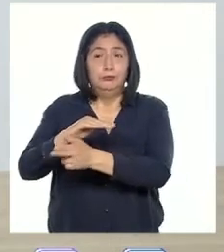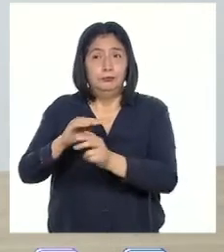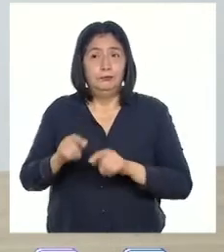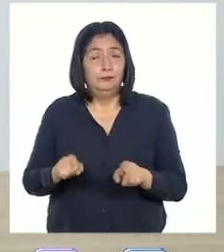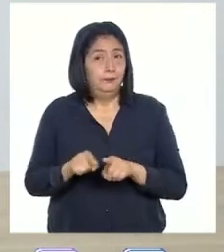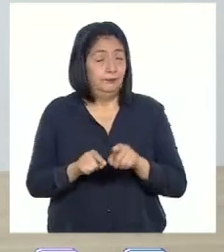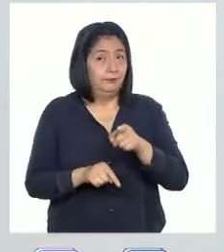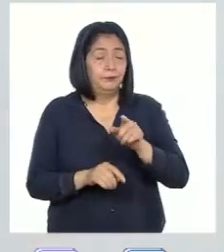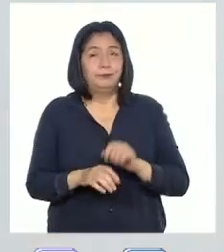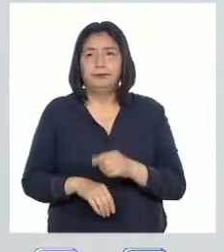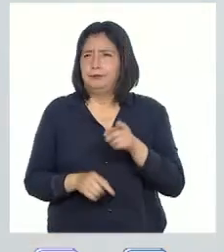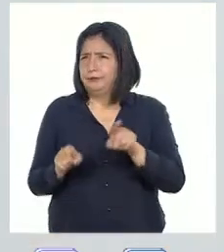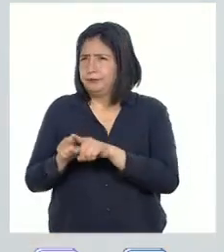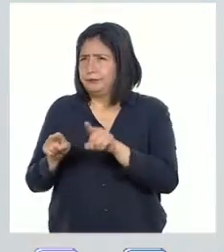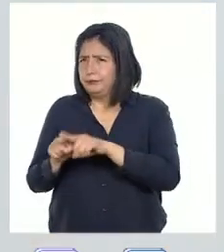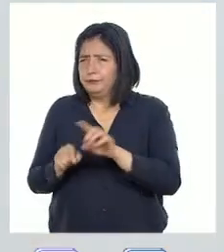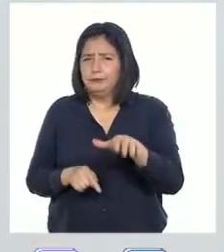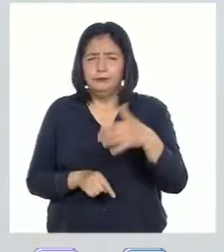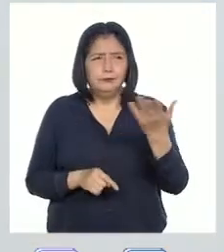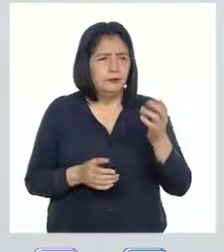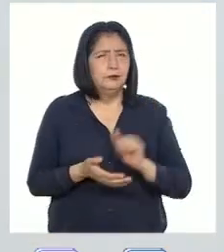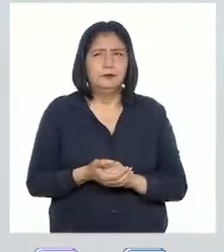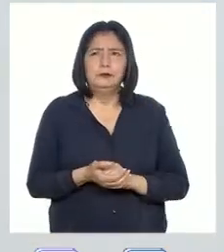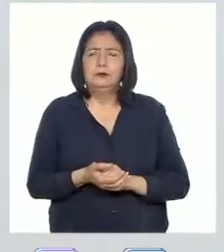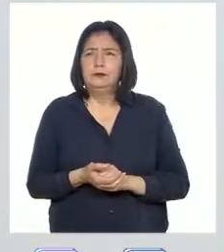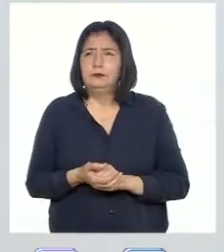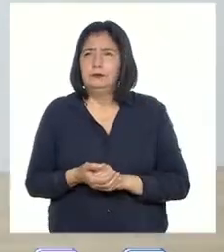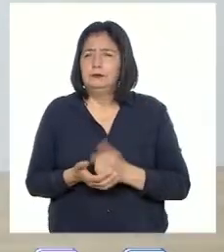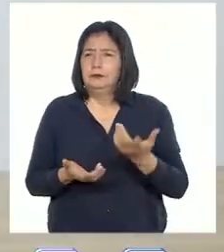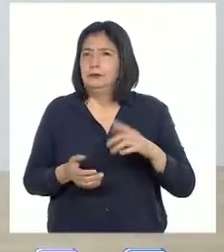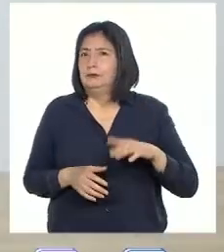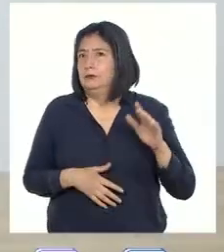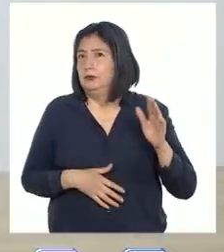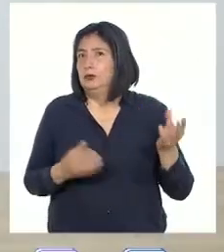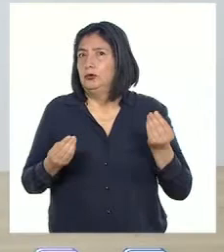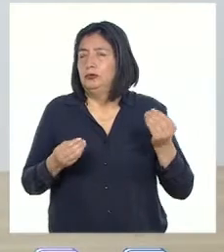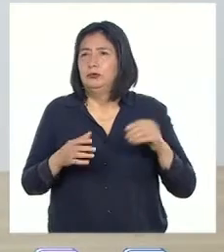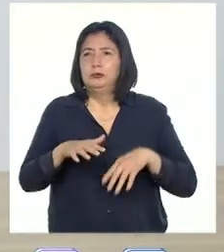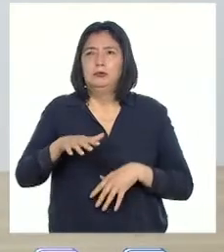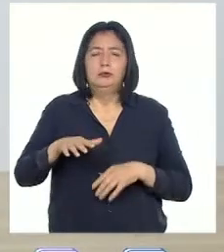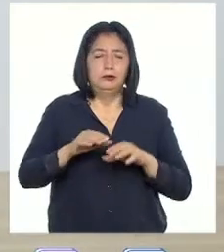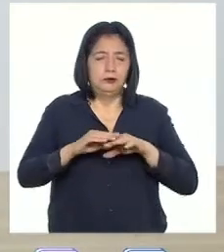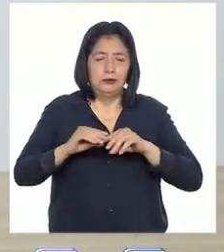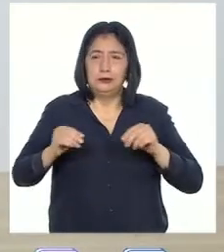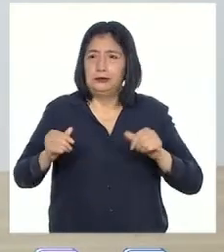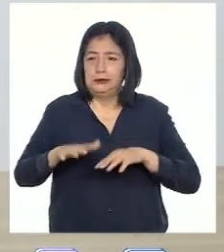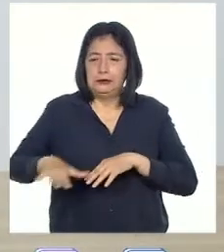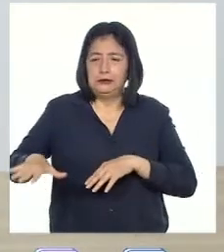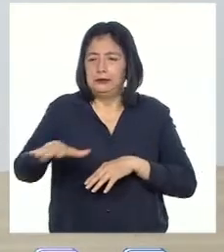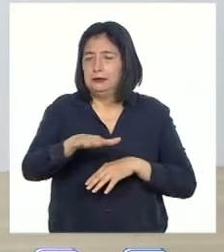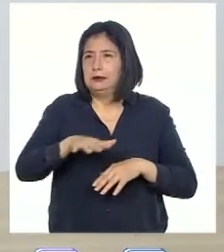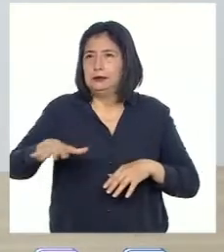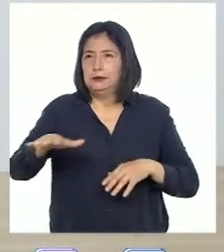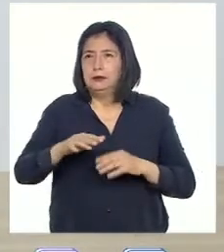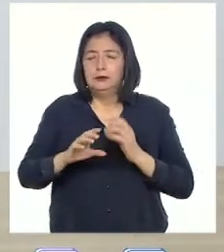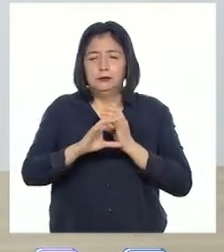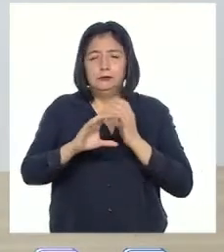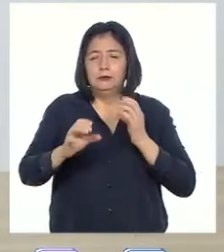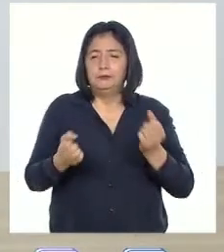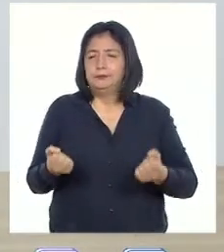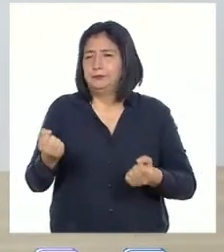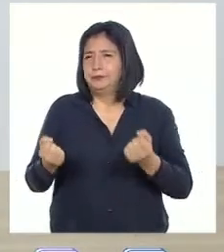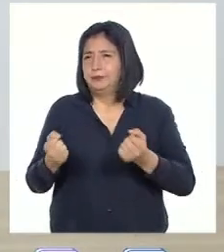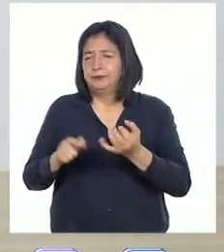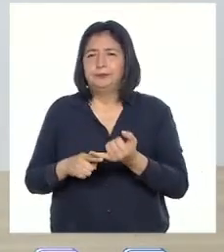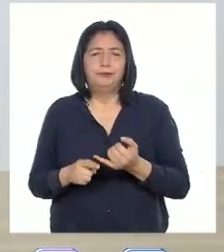subterráneos. También existen medios que viajan por el nivel de la tierra, como la combi, el